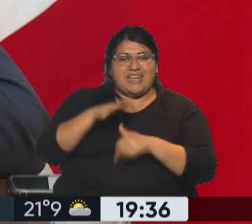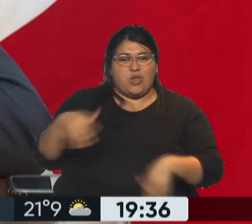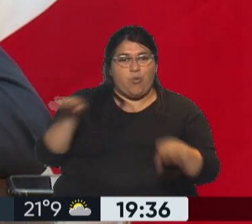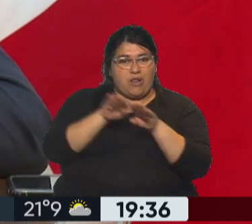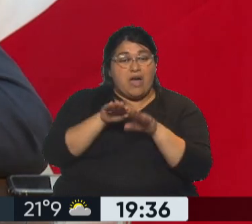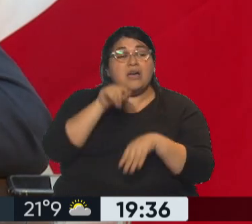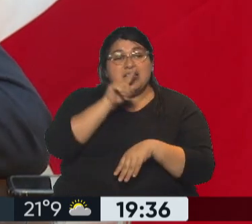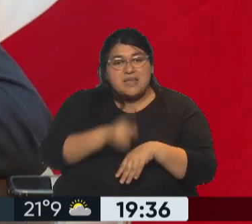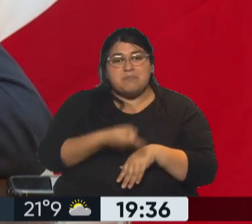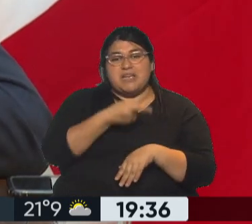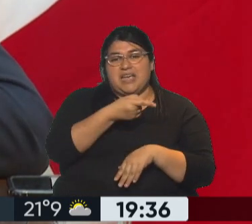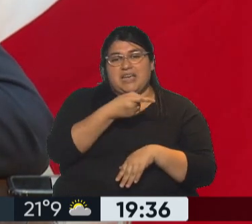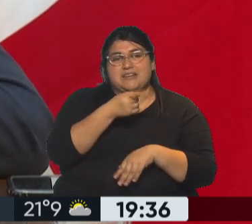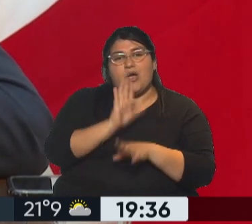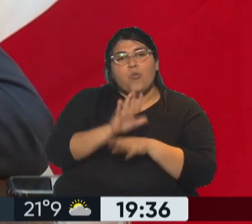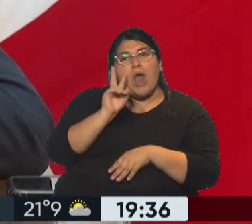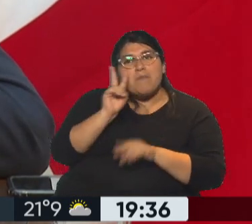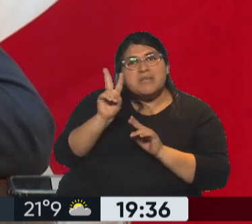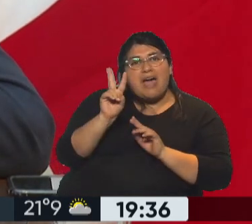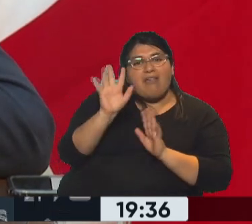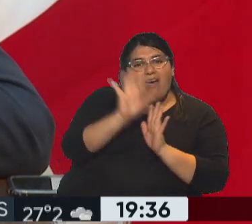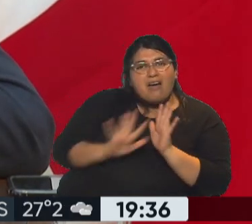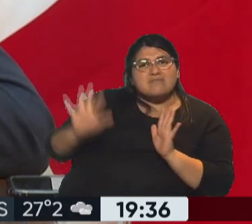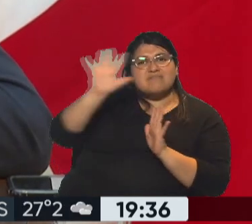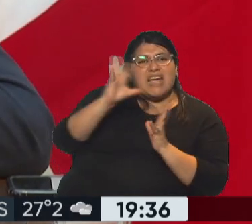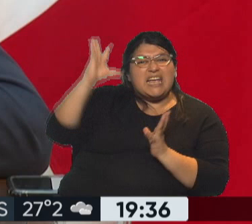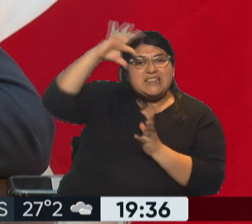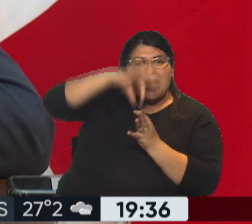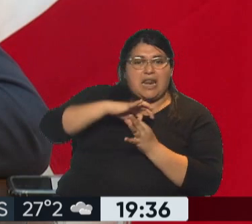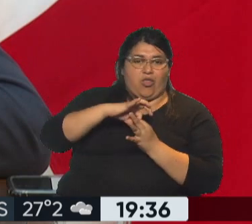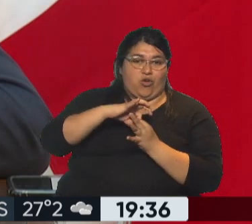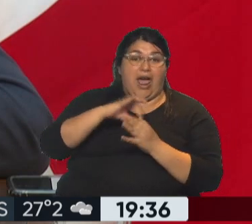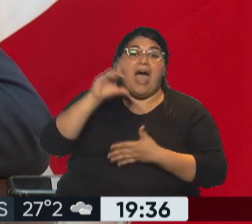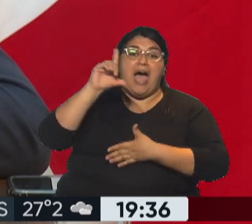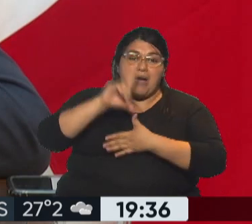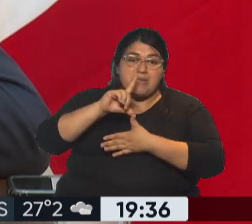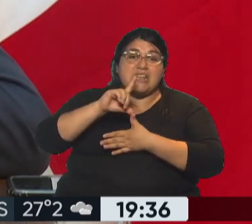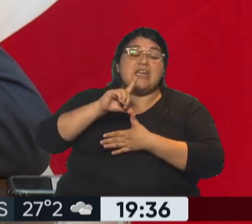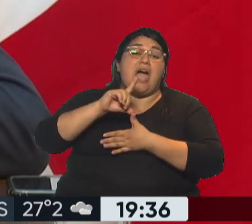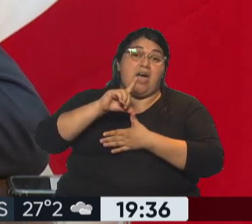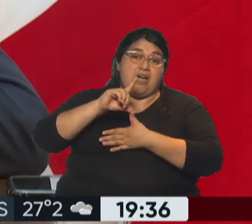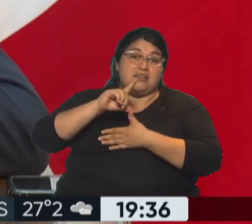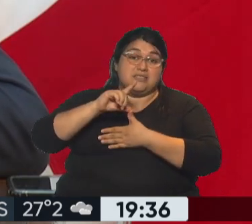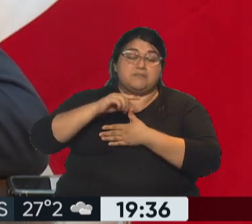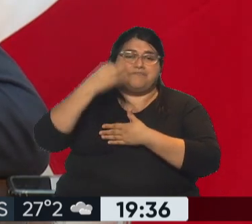una mirada regional absolutamente integradora, algo que América Latina y el Caribe necesitan.